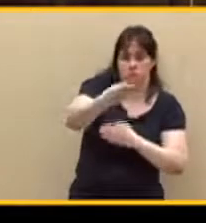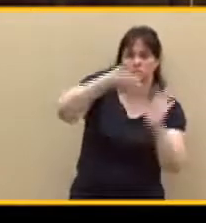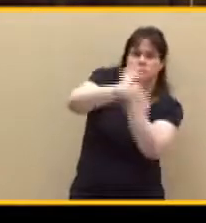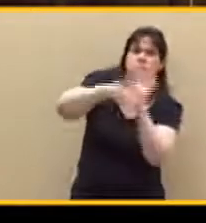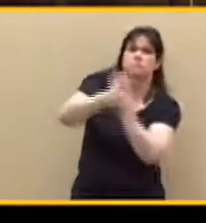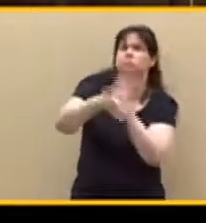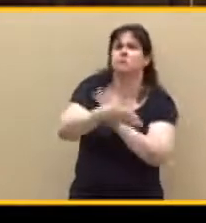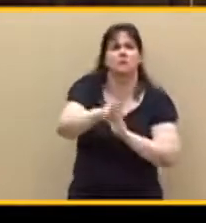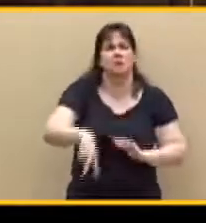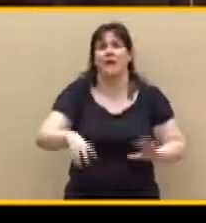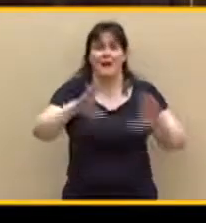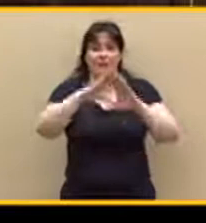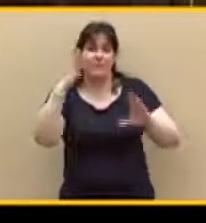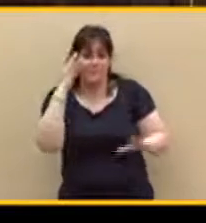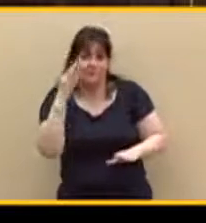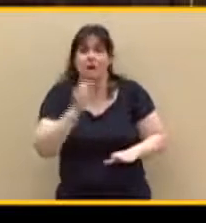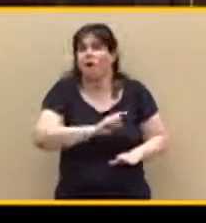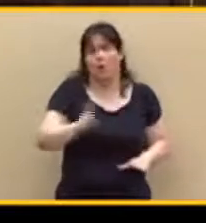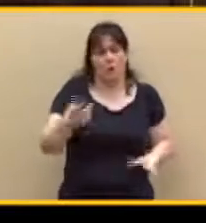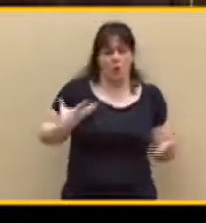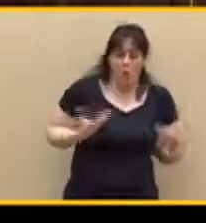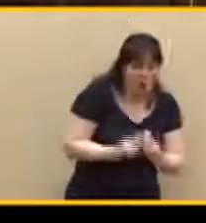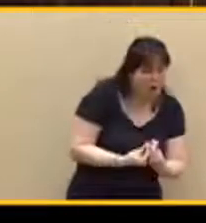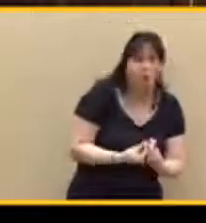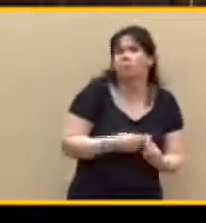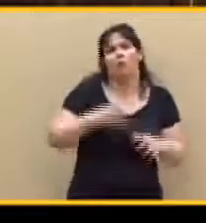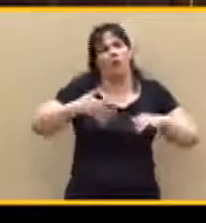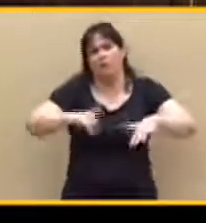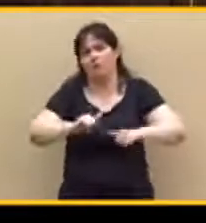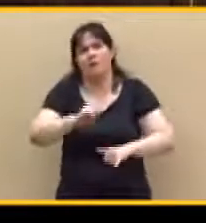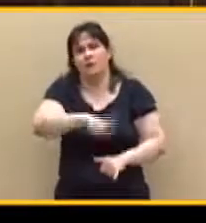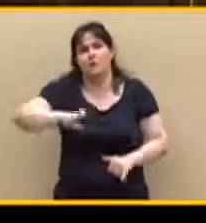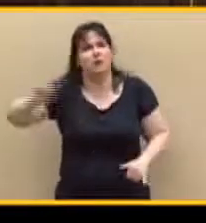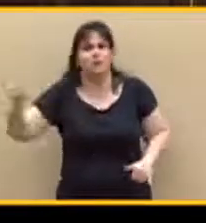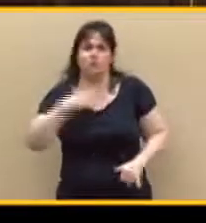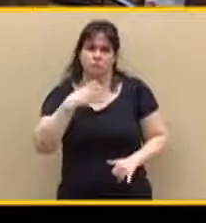o no será, será con nosotras o no será, señorías del Partido Popular.